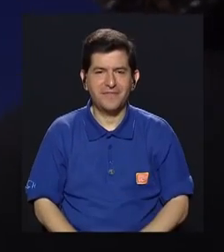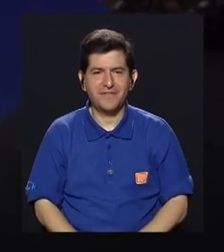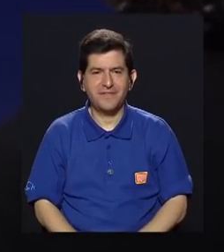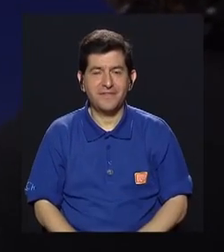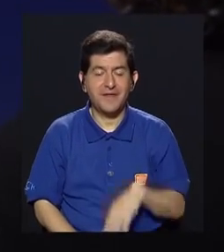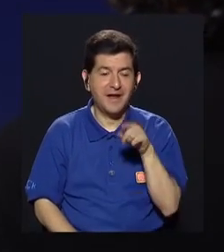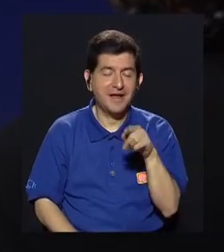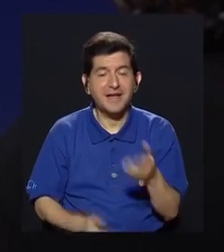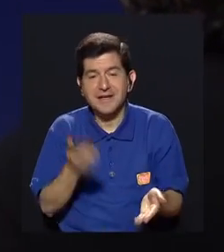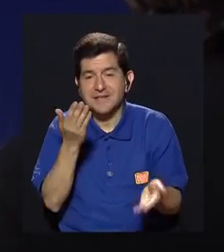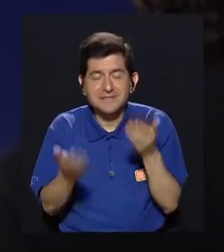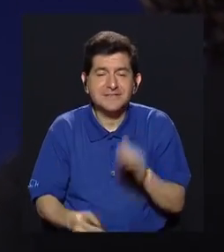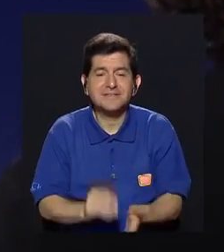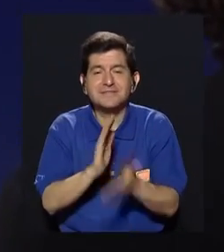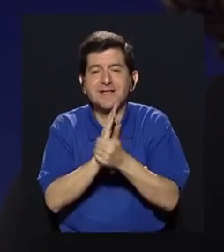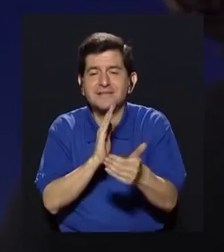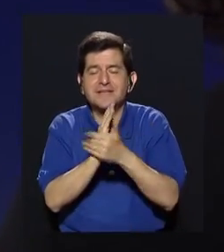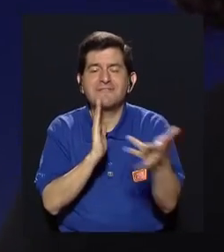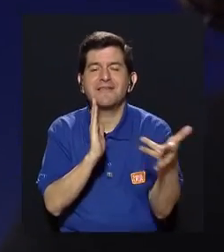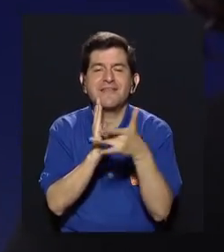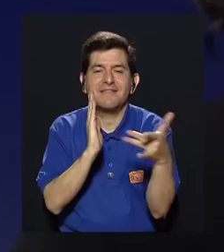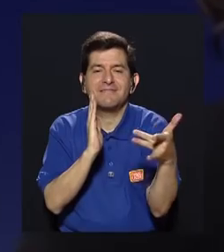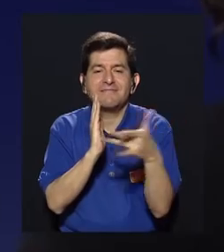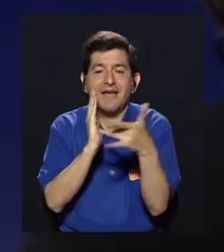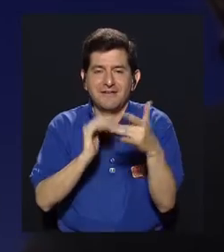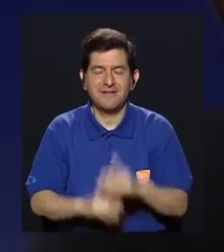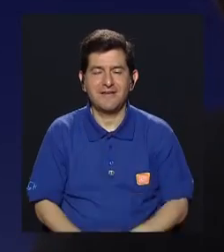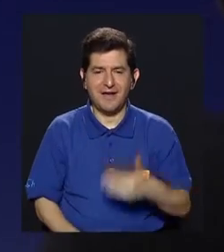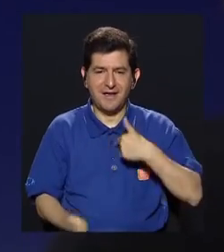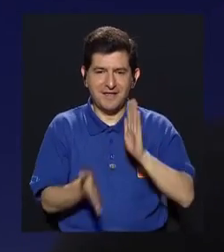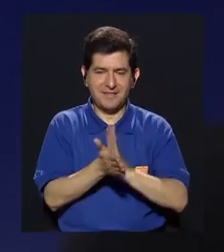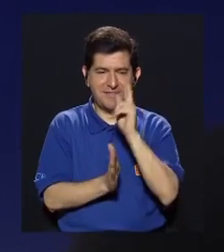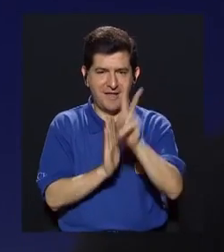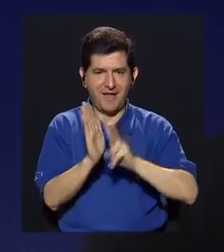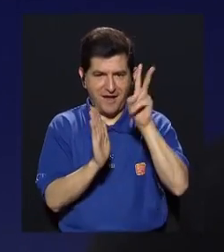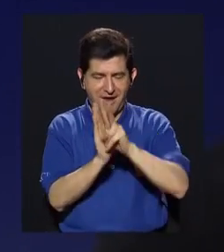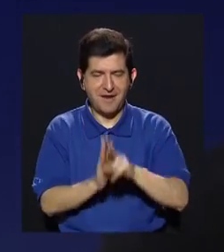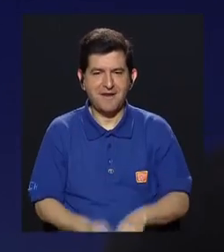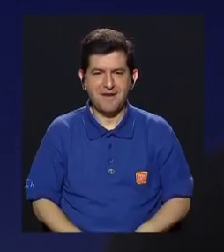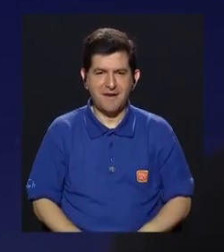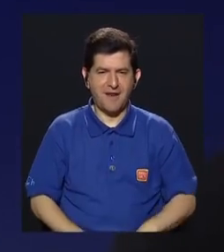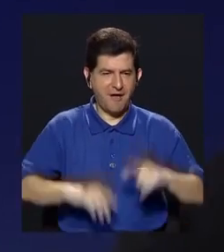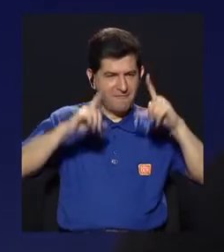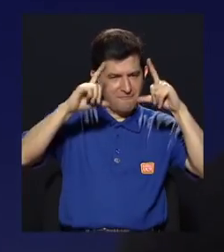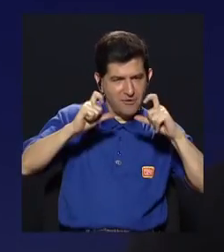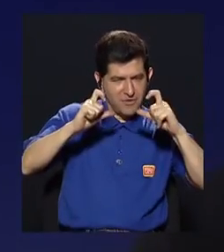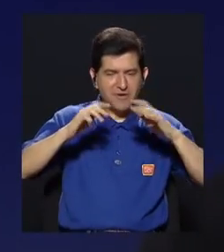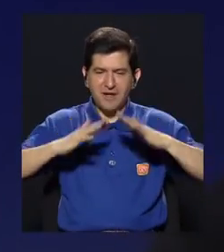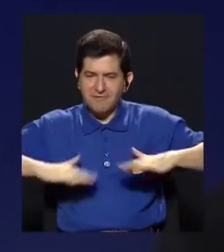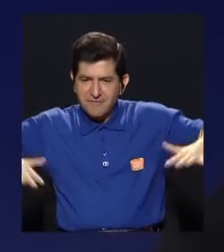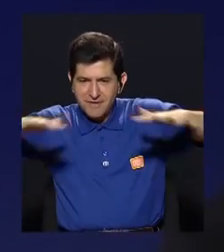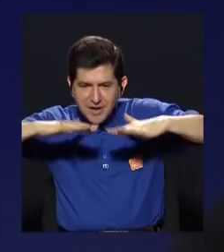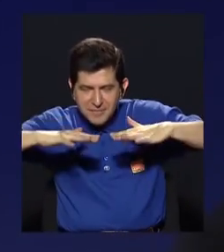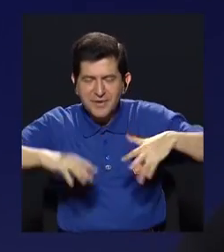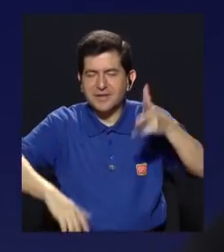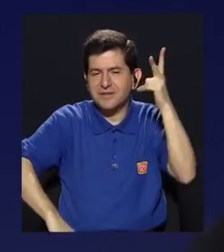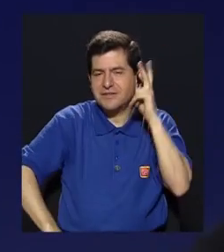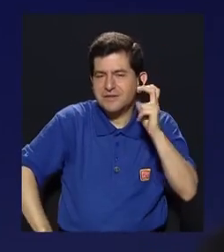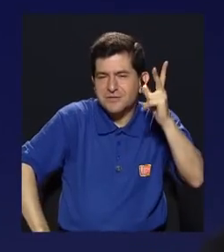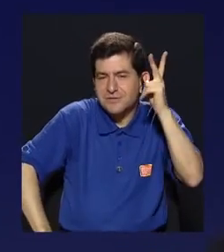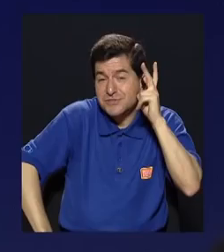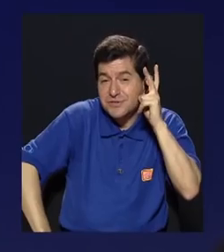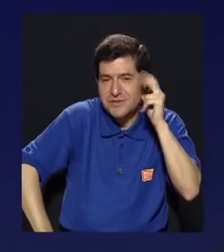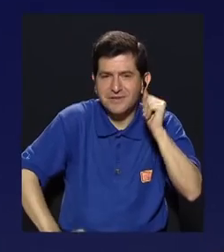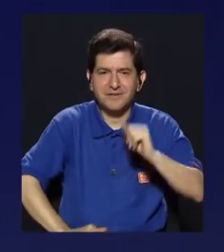los aciertos o las virtudes técnicas del documental y es la fotografía la ambientación el